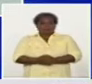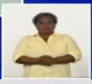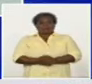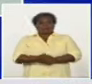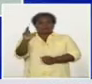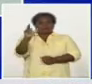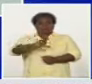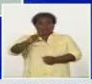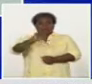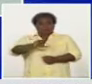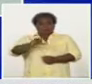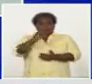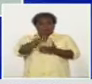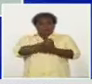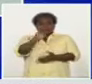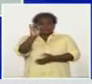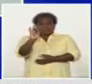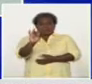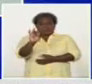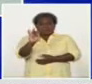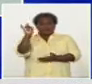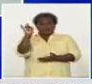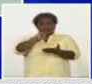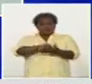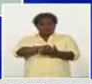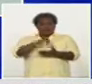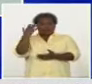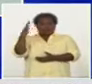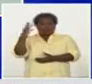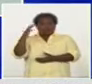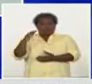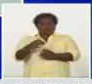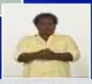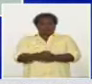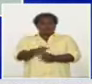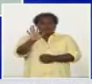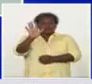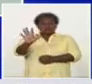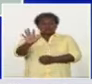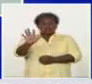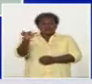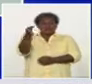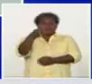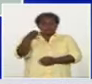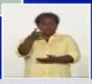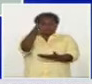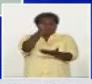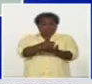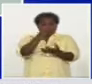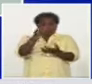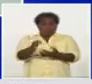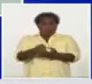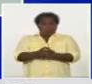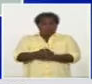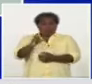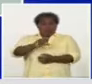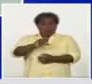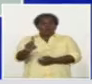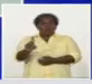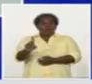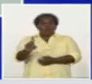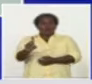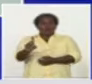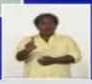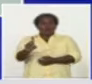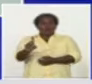Camagüey confirma 7 casos importados, 5 del municipio de Camagüey, uno de Florida y uno